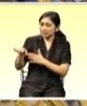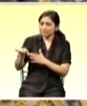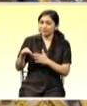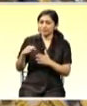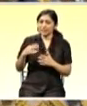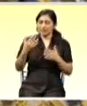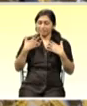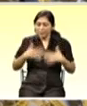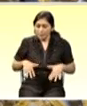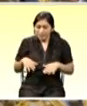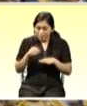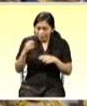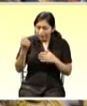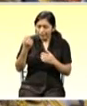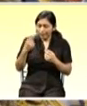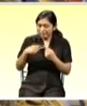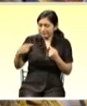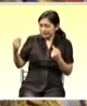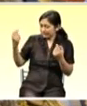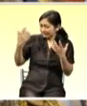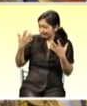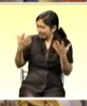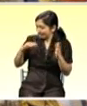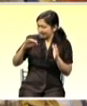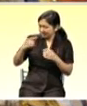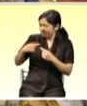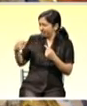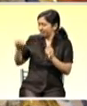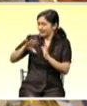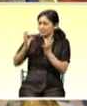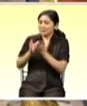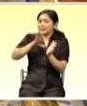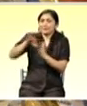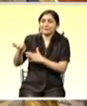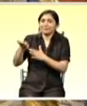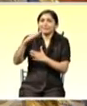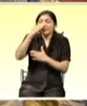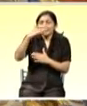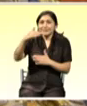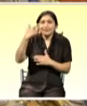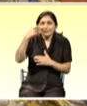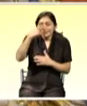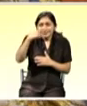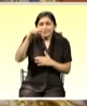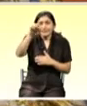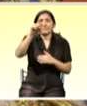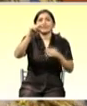tu intercesión ser estrella resplandeciente en la gloria. Amén.